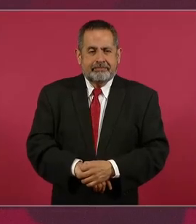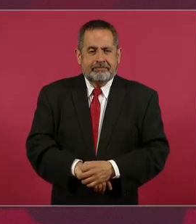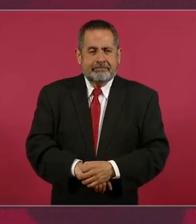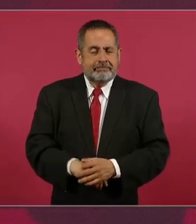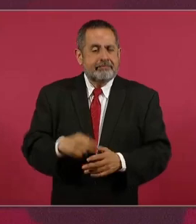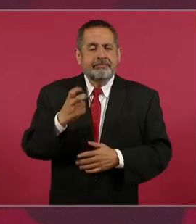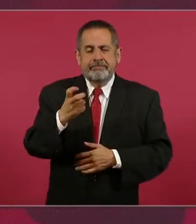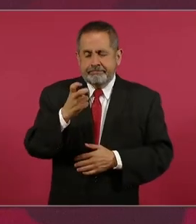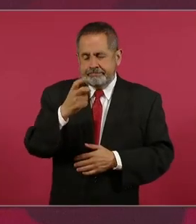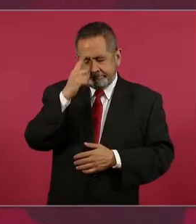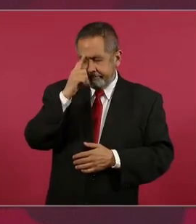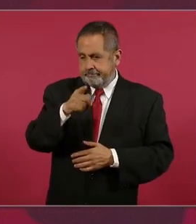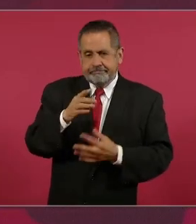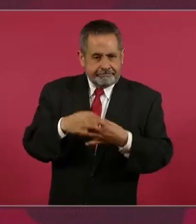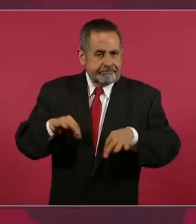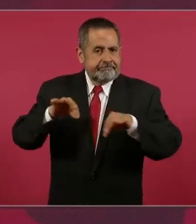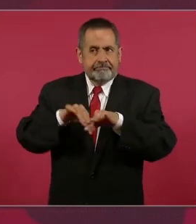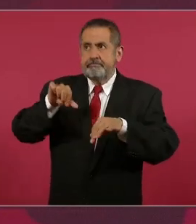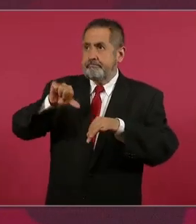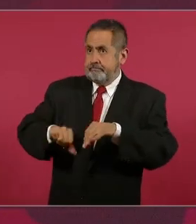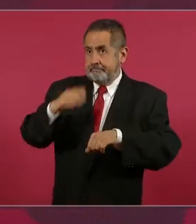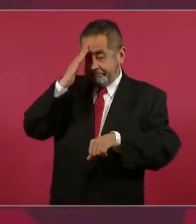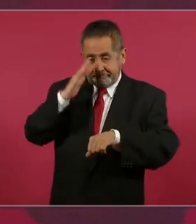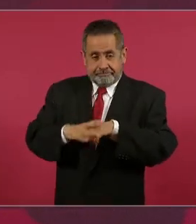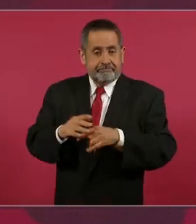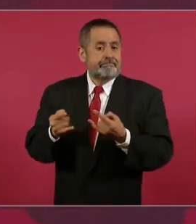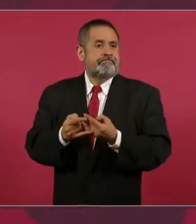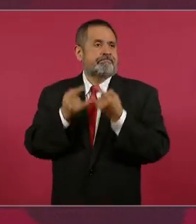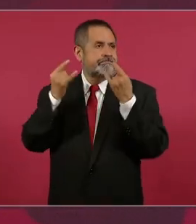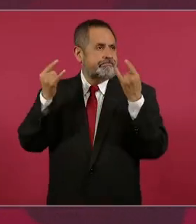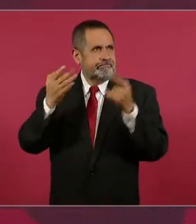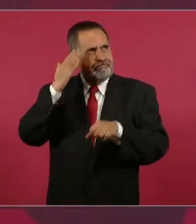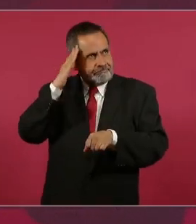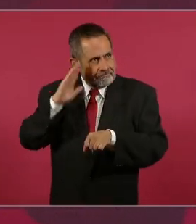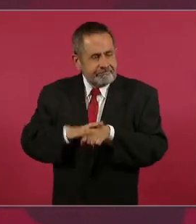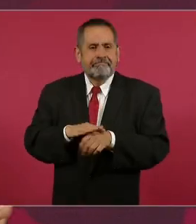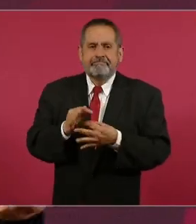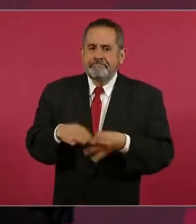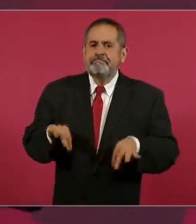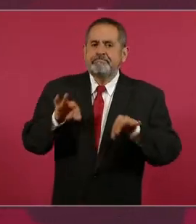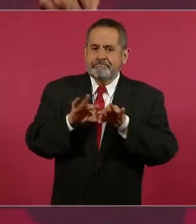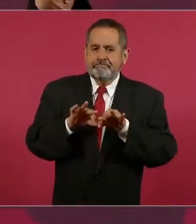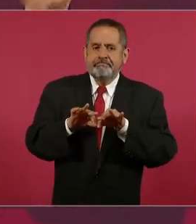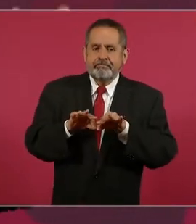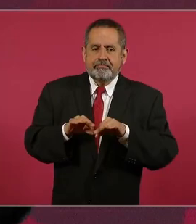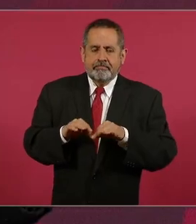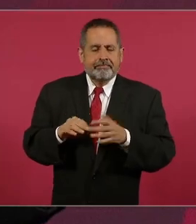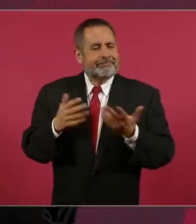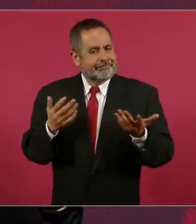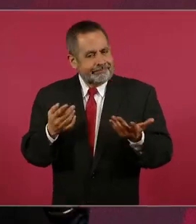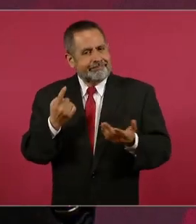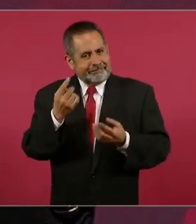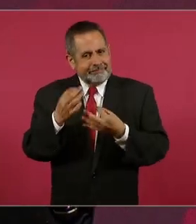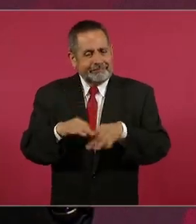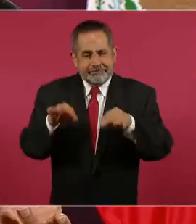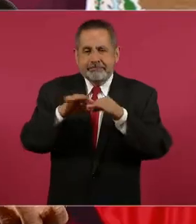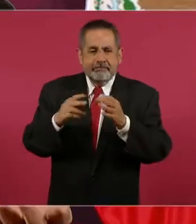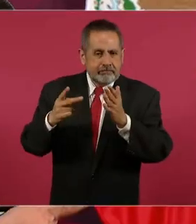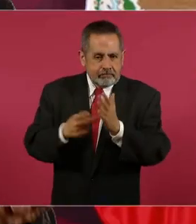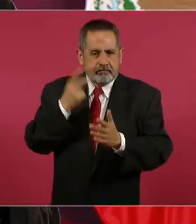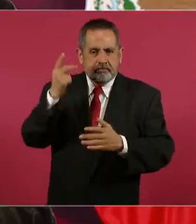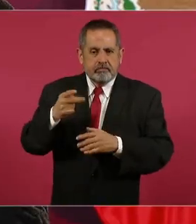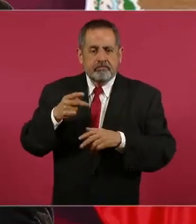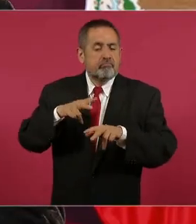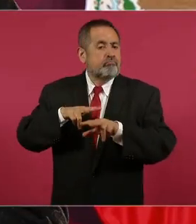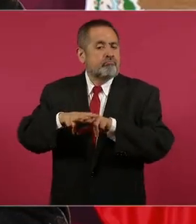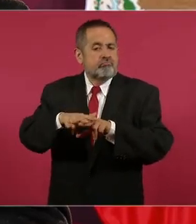Por eso es importante lo de hoy, como es importante el regreso de los